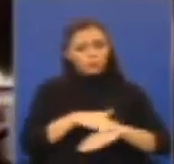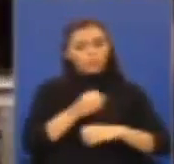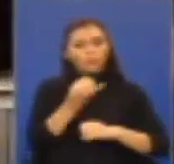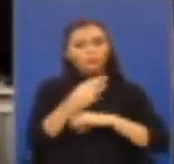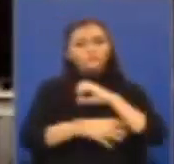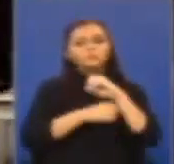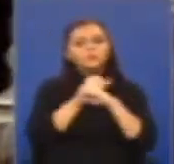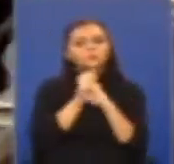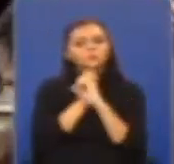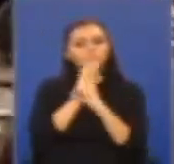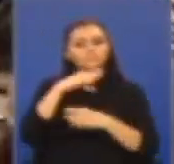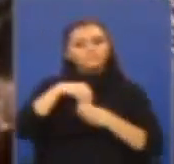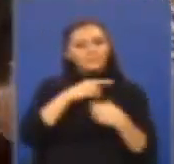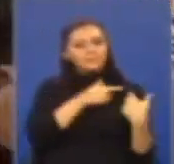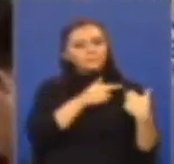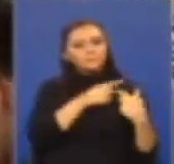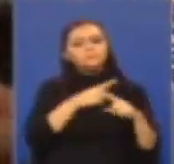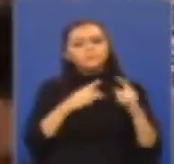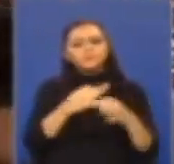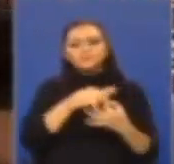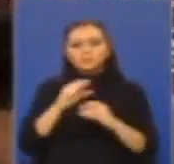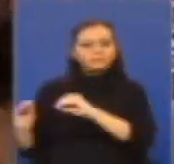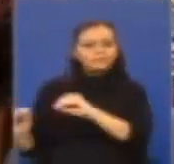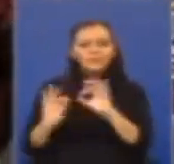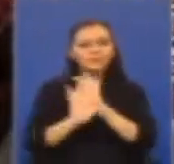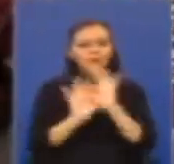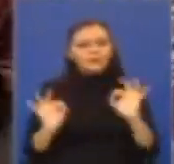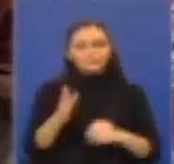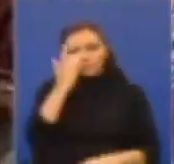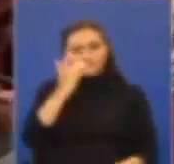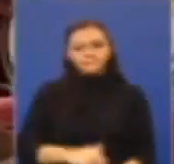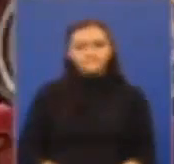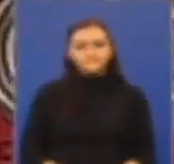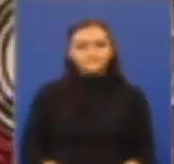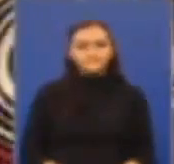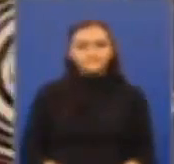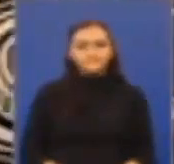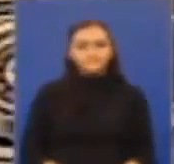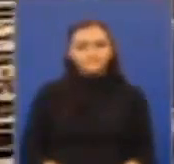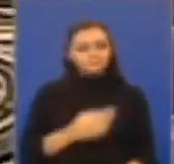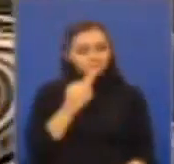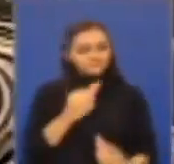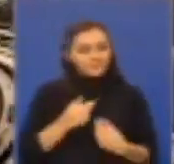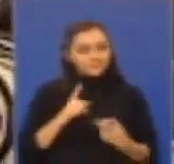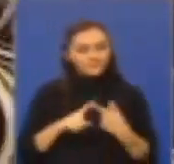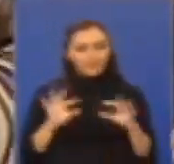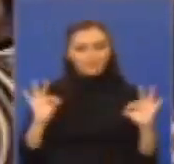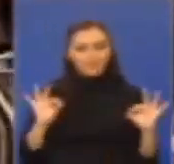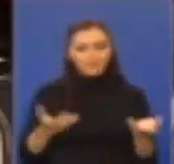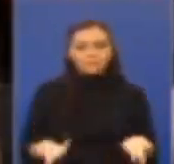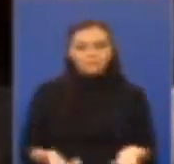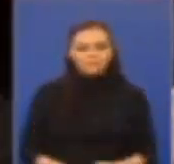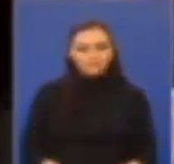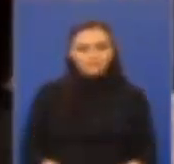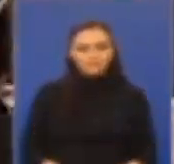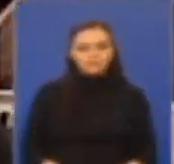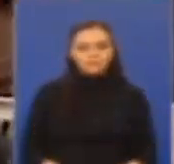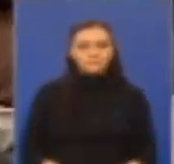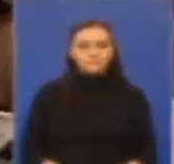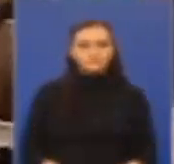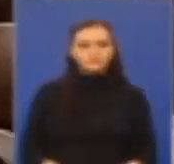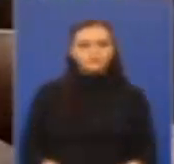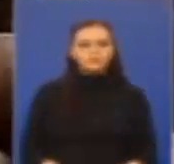tuvieron el IAEN y a cuántos civiles prepararon en seguridad? ¿Verdad? No he escuchado respuesta todavía, por si acaso. En todo caso,